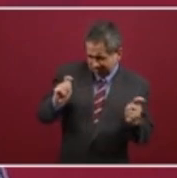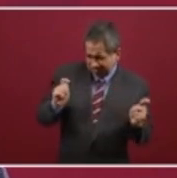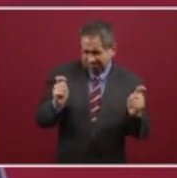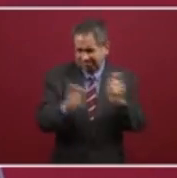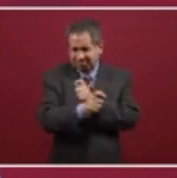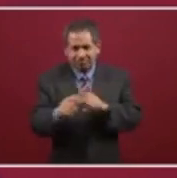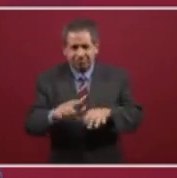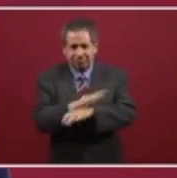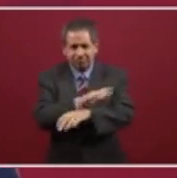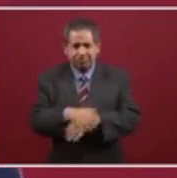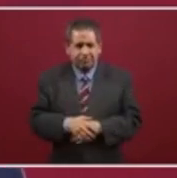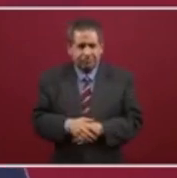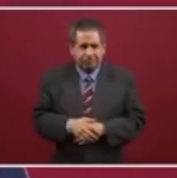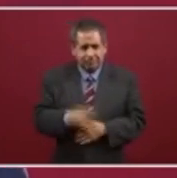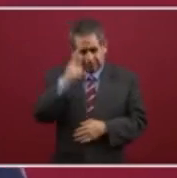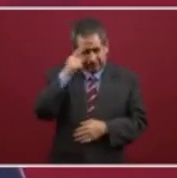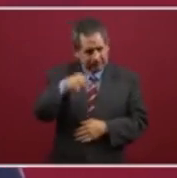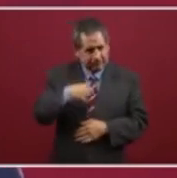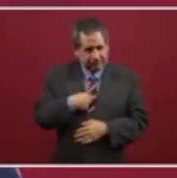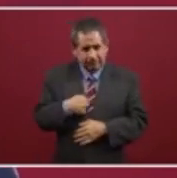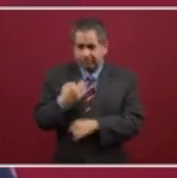creen que yo voy a pasar por aquí